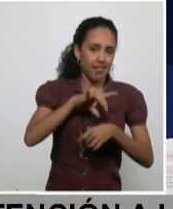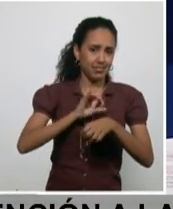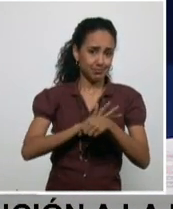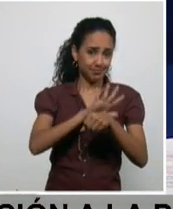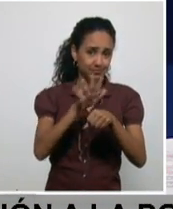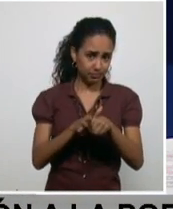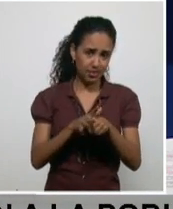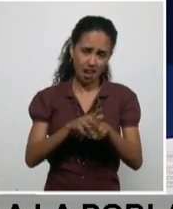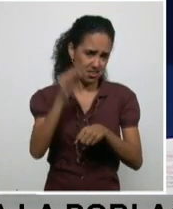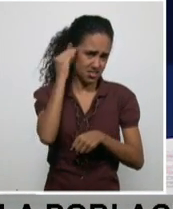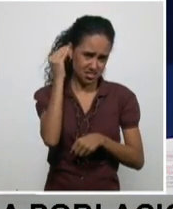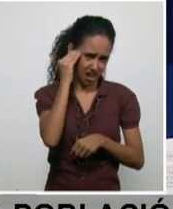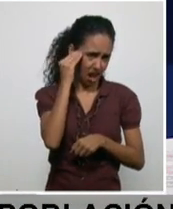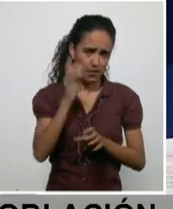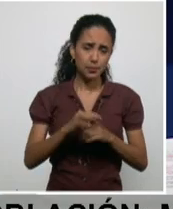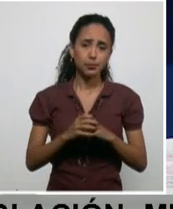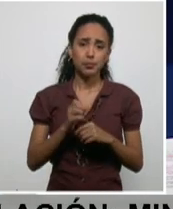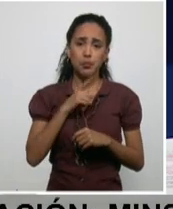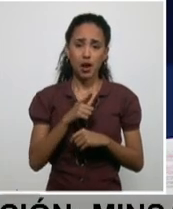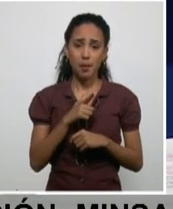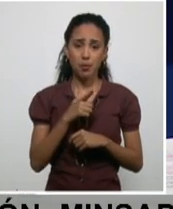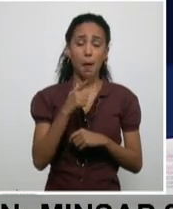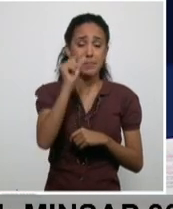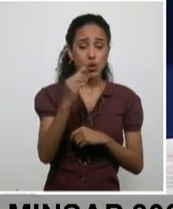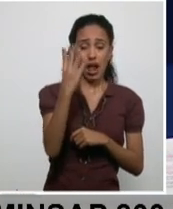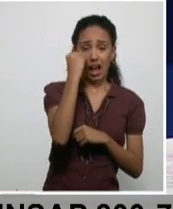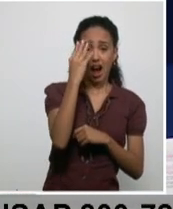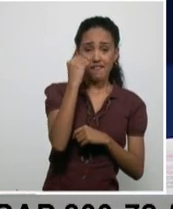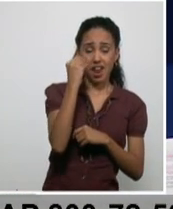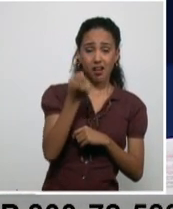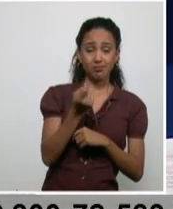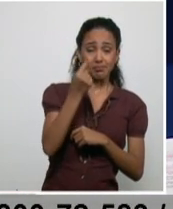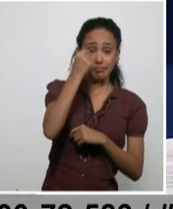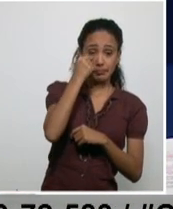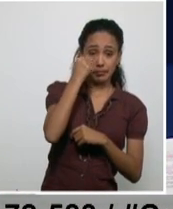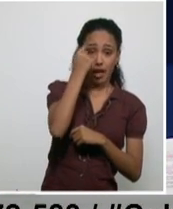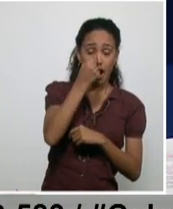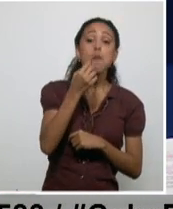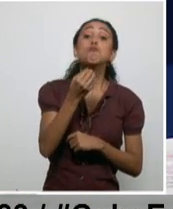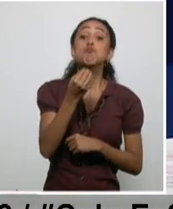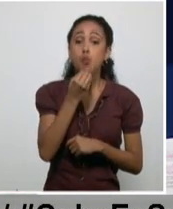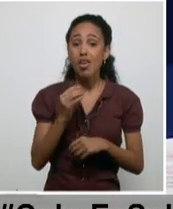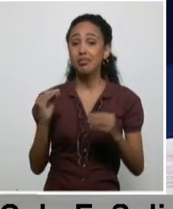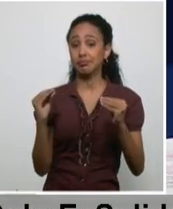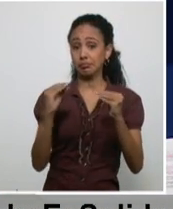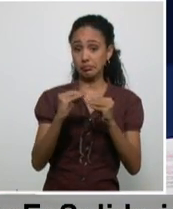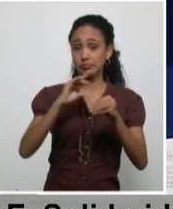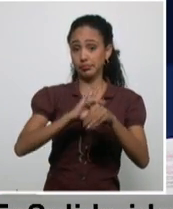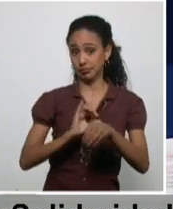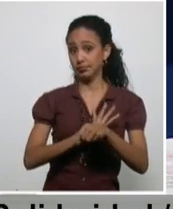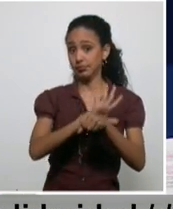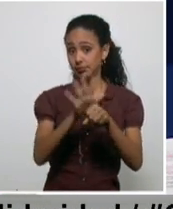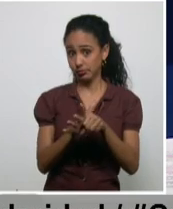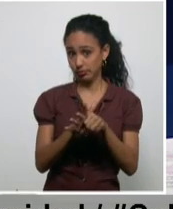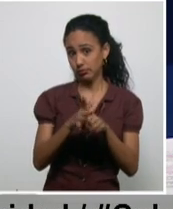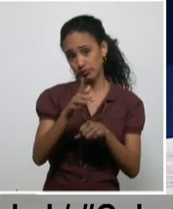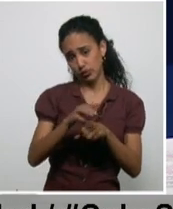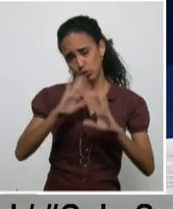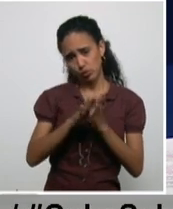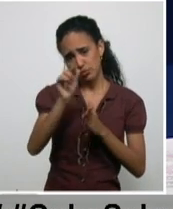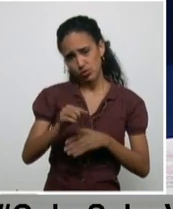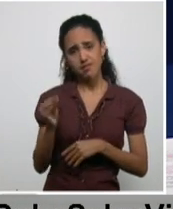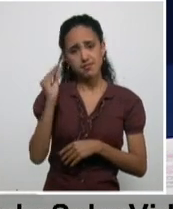conoce que cuando las microgotas de saliva caen en la mucosa ocular, por ahí es una posibilidad de contagio de la enfermedad, sino